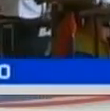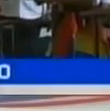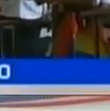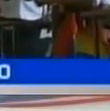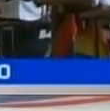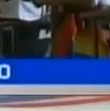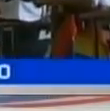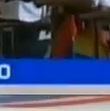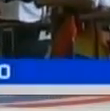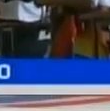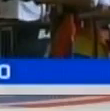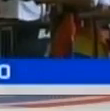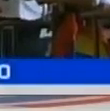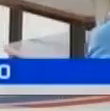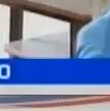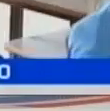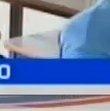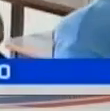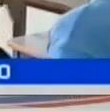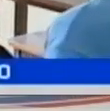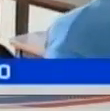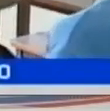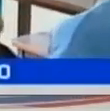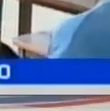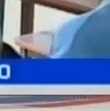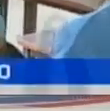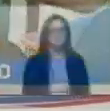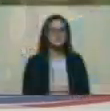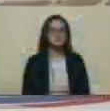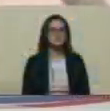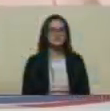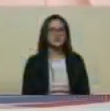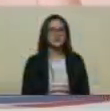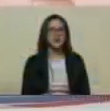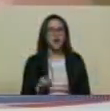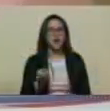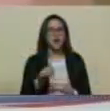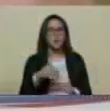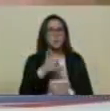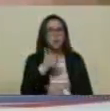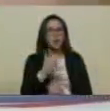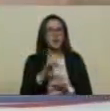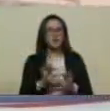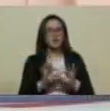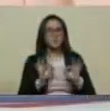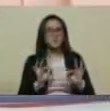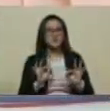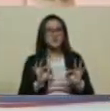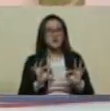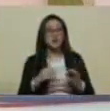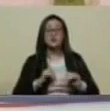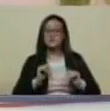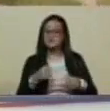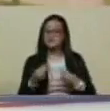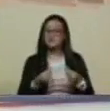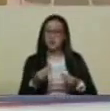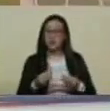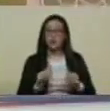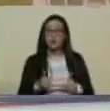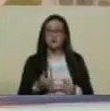estoy frente a la maqueta de un proyecto especial que voy a retomar.